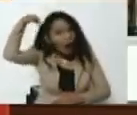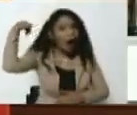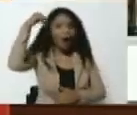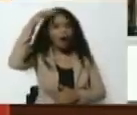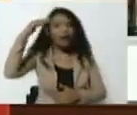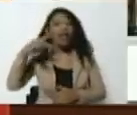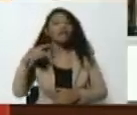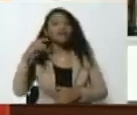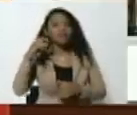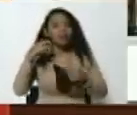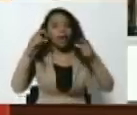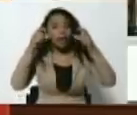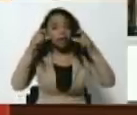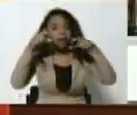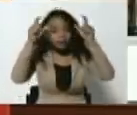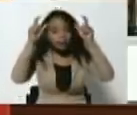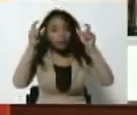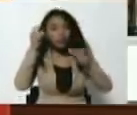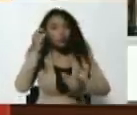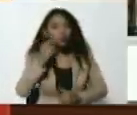y de Antonio José de Sucre,